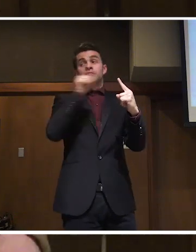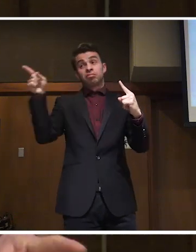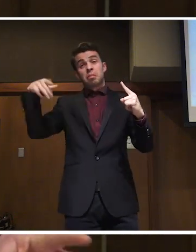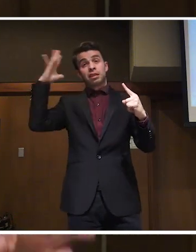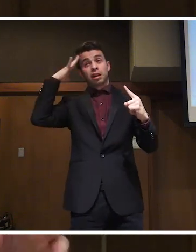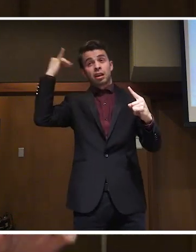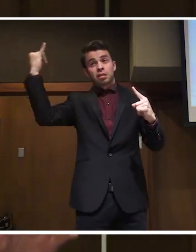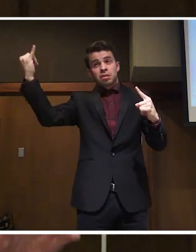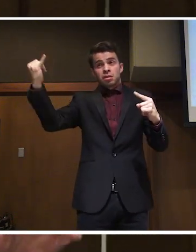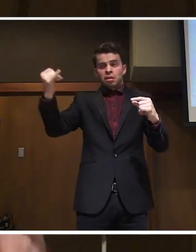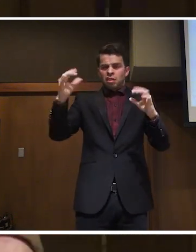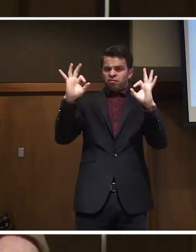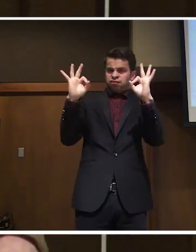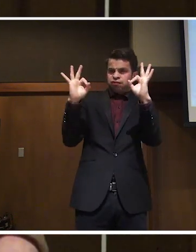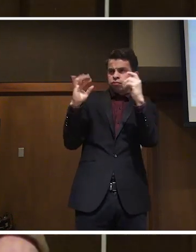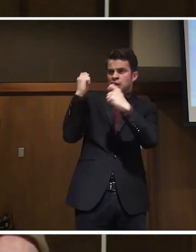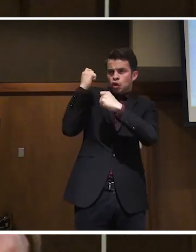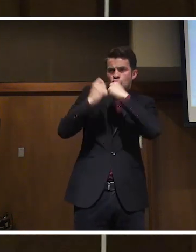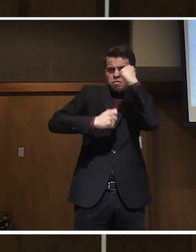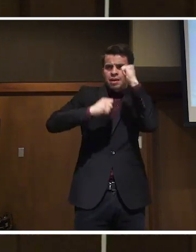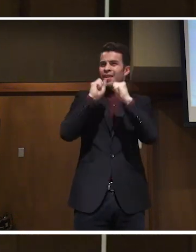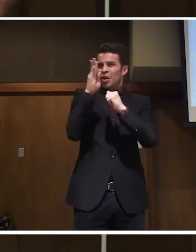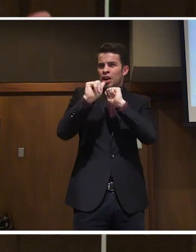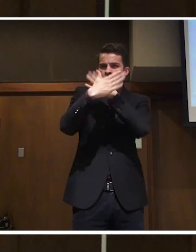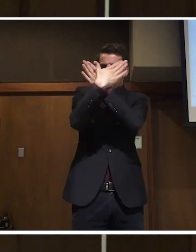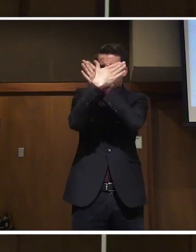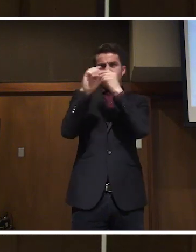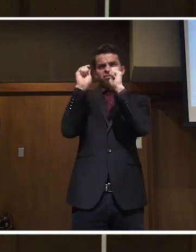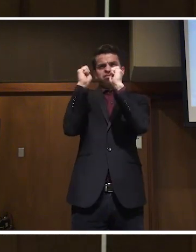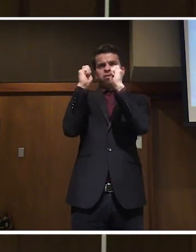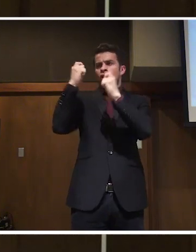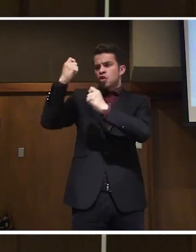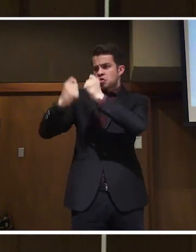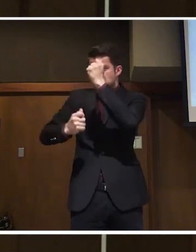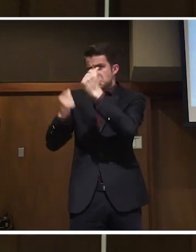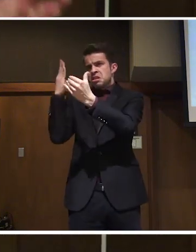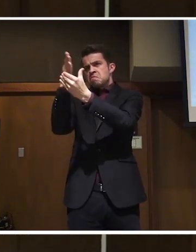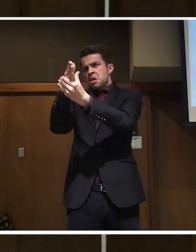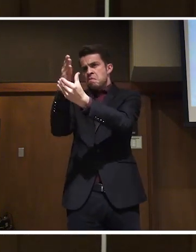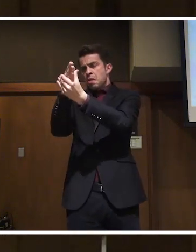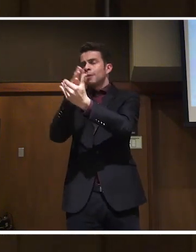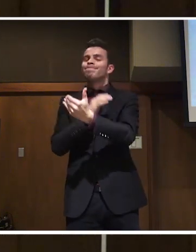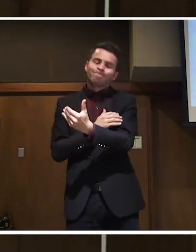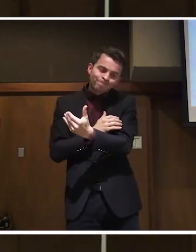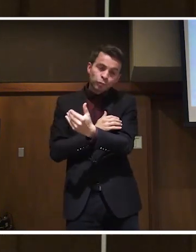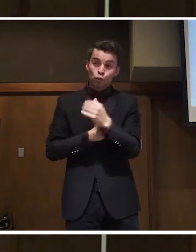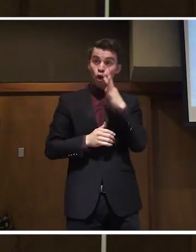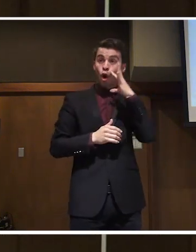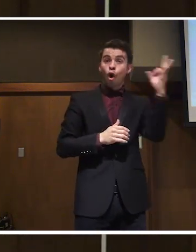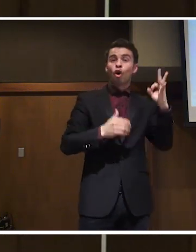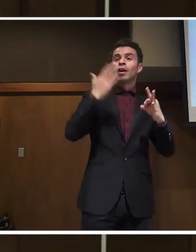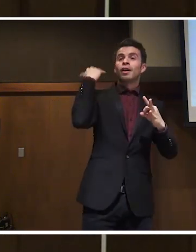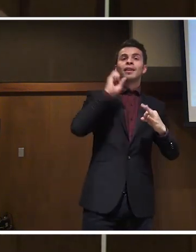académica especializada, de economistas. Era una biblioteca que tenía material para todo el mundo. Entonces, ¿qué dijo don Luis Ángel Arango, gerente